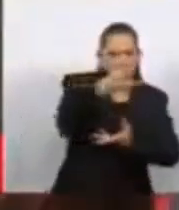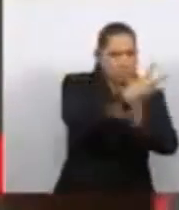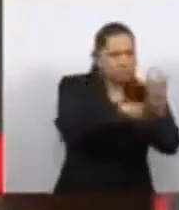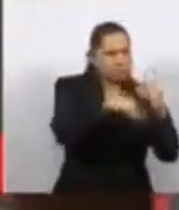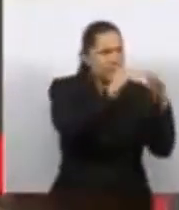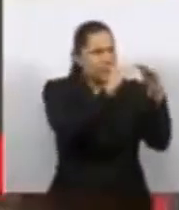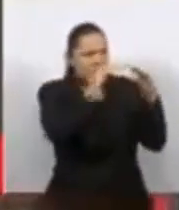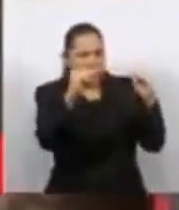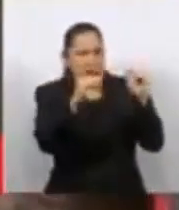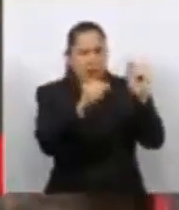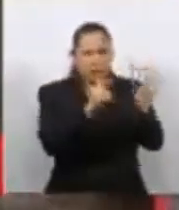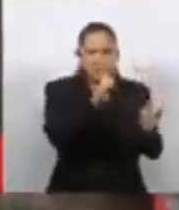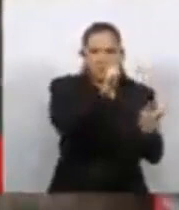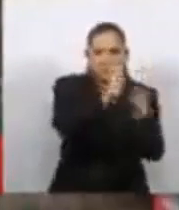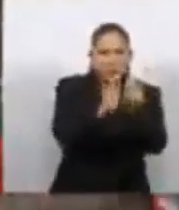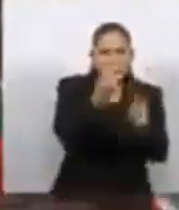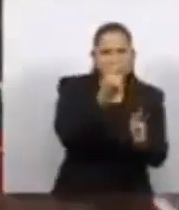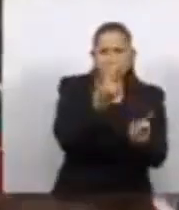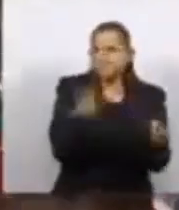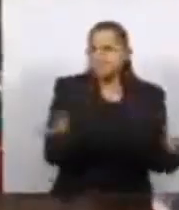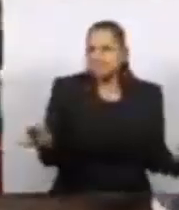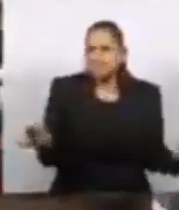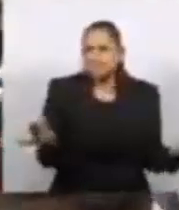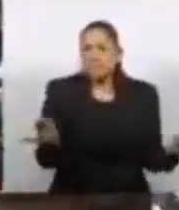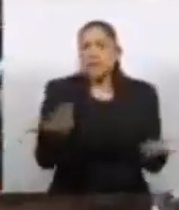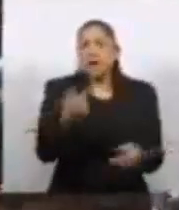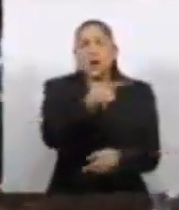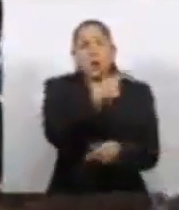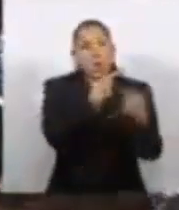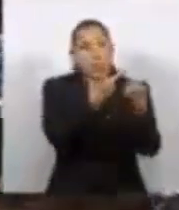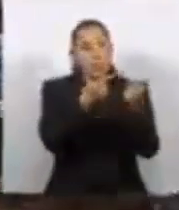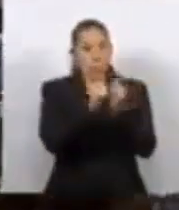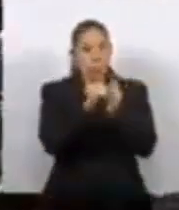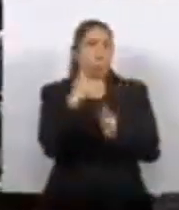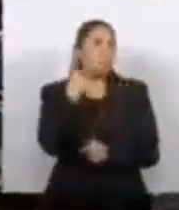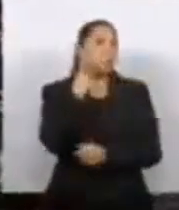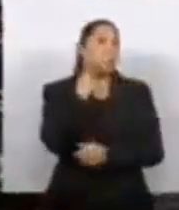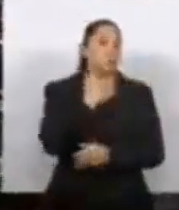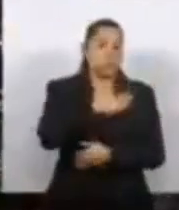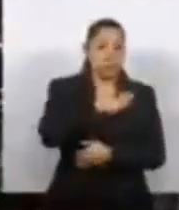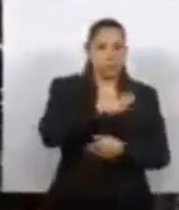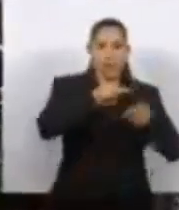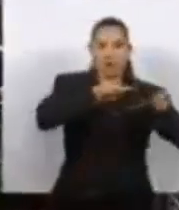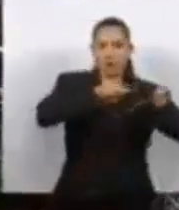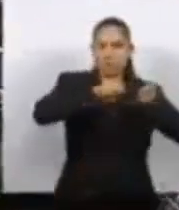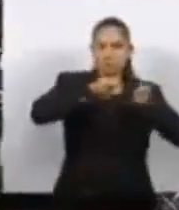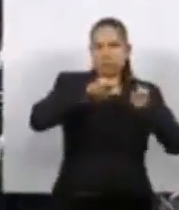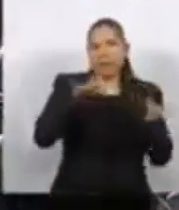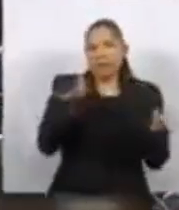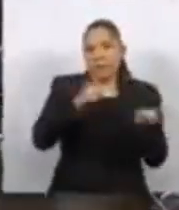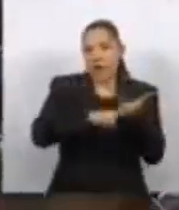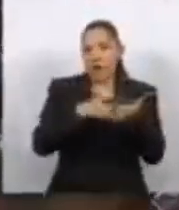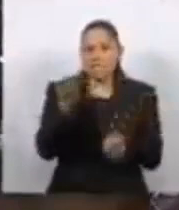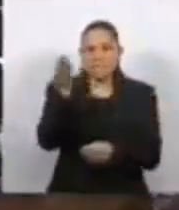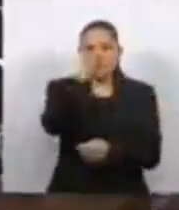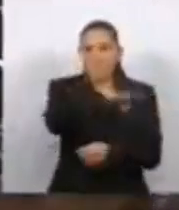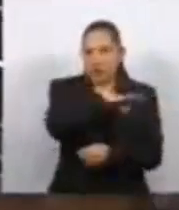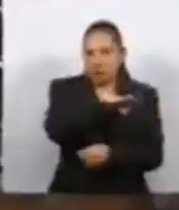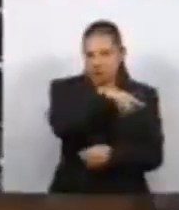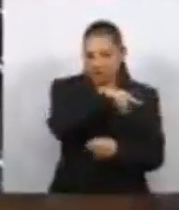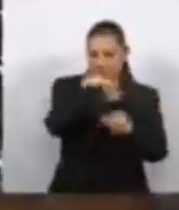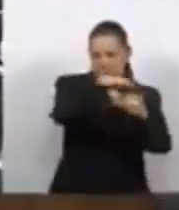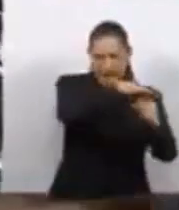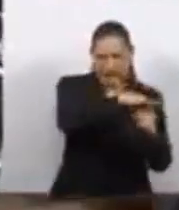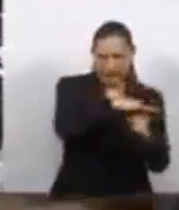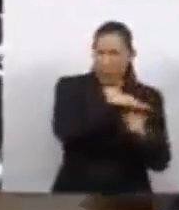de la compra de votos, del partido hegemónico y del fraude electoral como la de un gobierno que hoy expande el clientelismo y